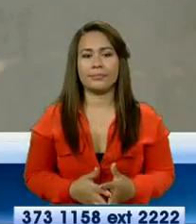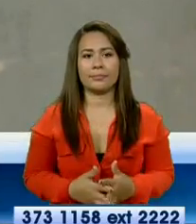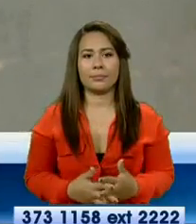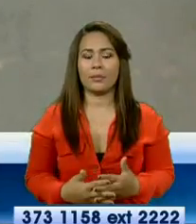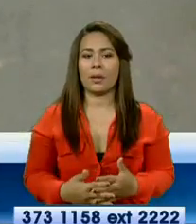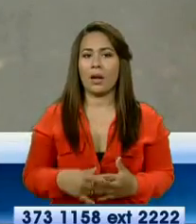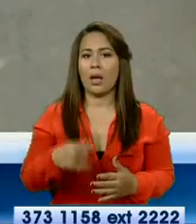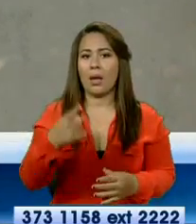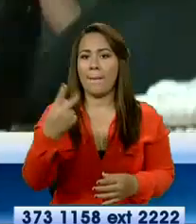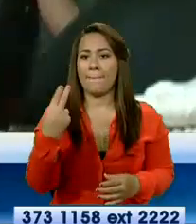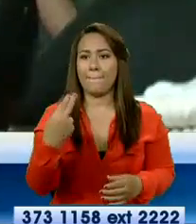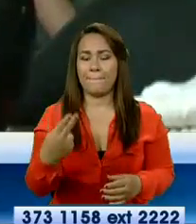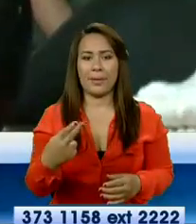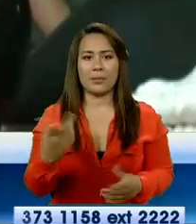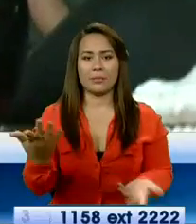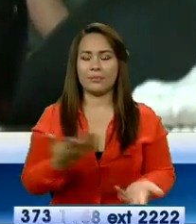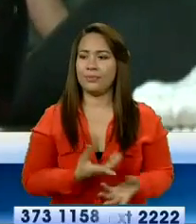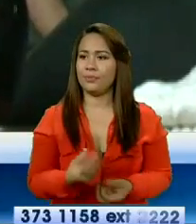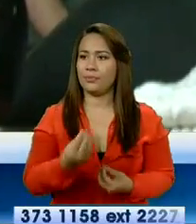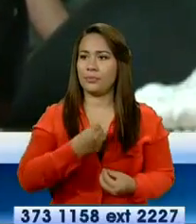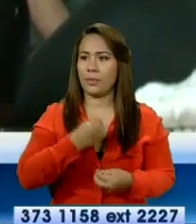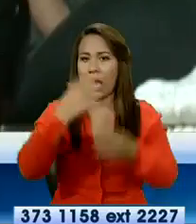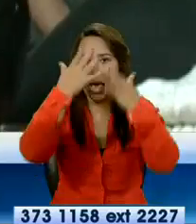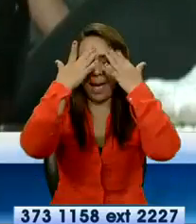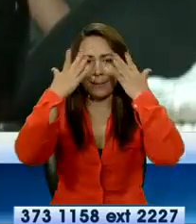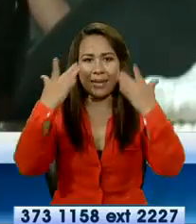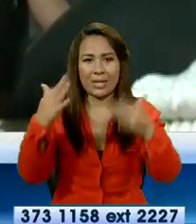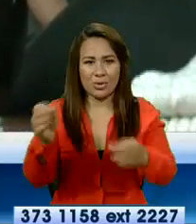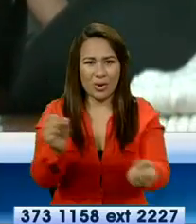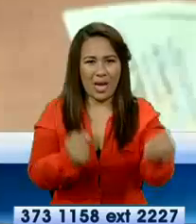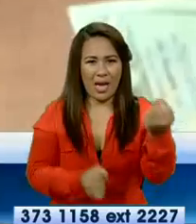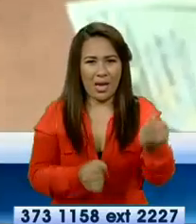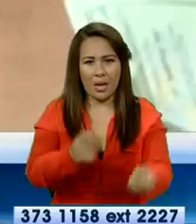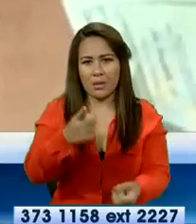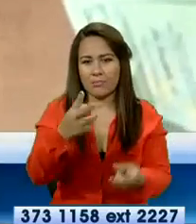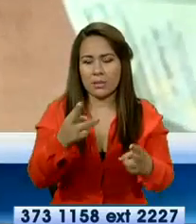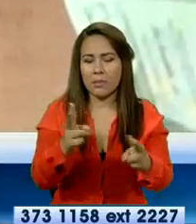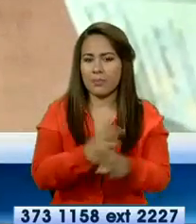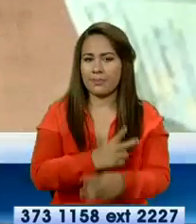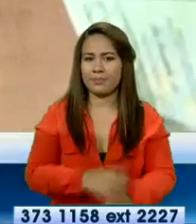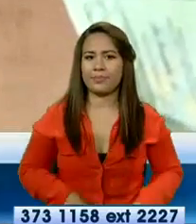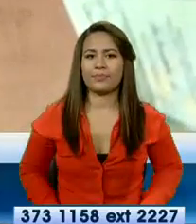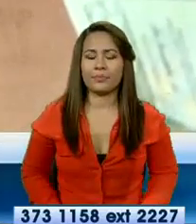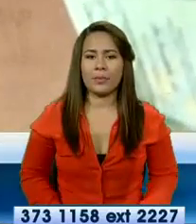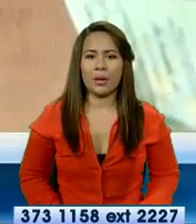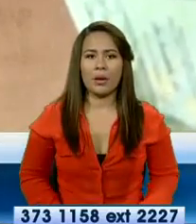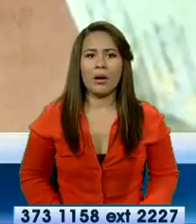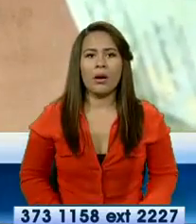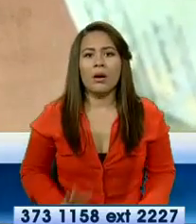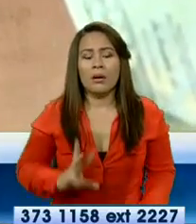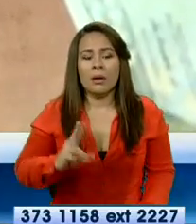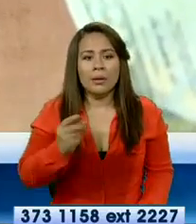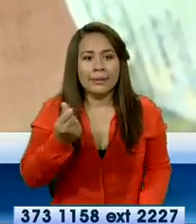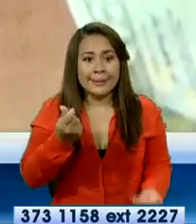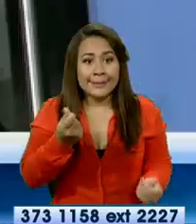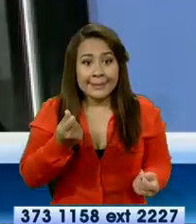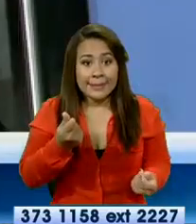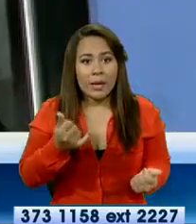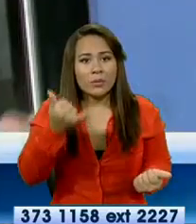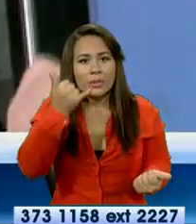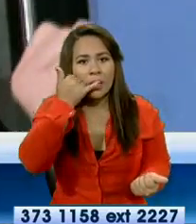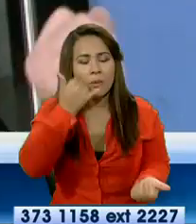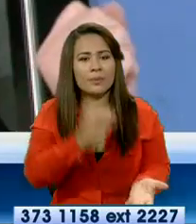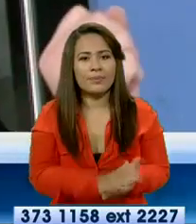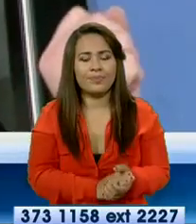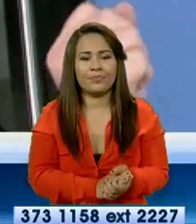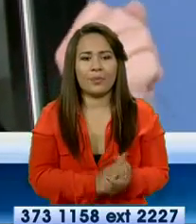el vehículo en el parqueadero y estaba a metros de casa, corrió con la misma suerte. Se llevaron dinero y celulares. Con un arma